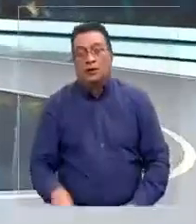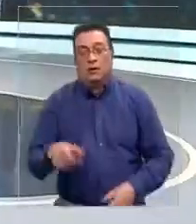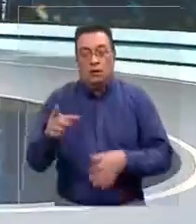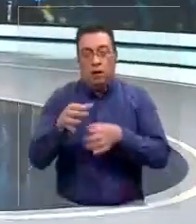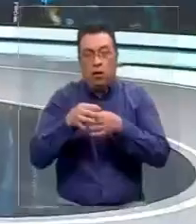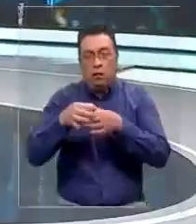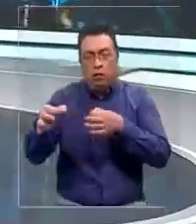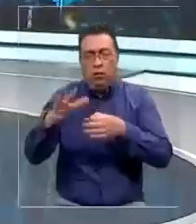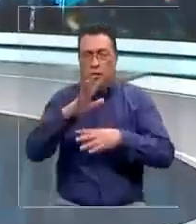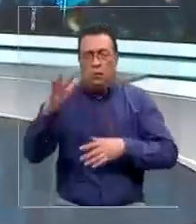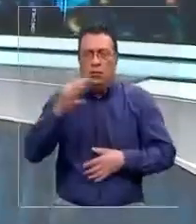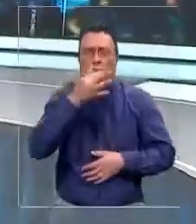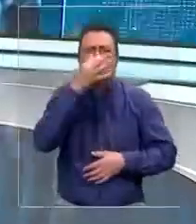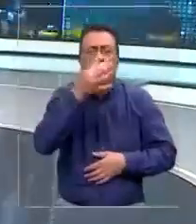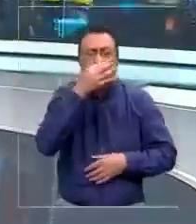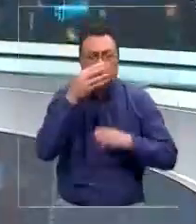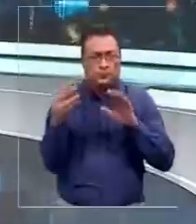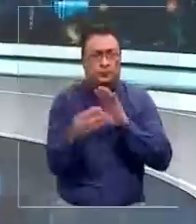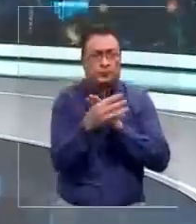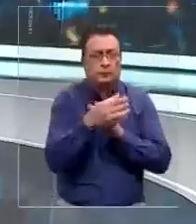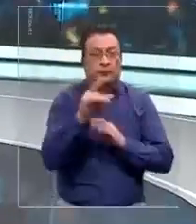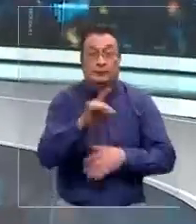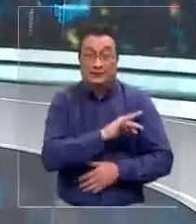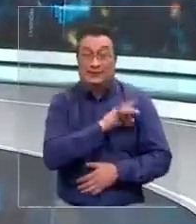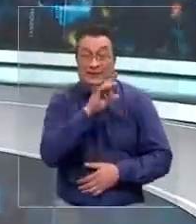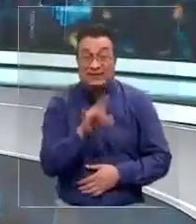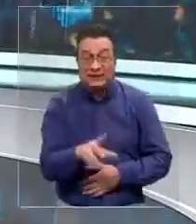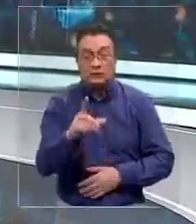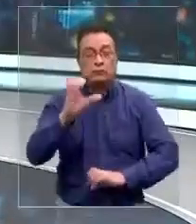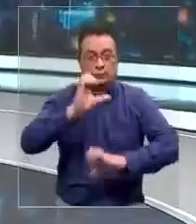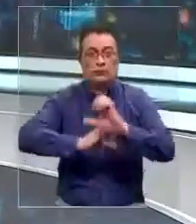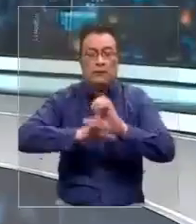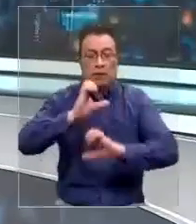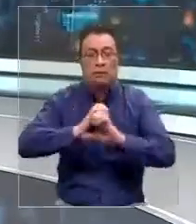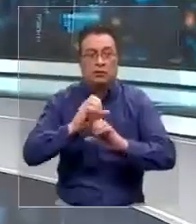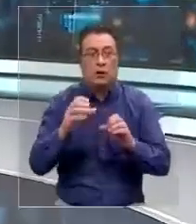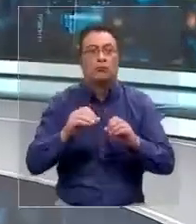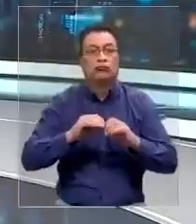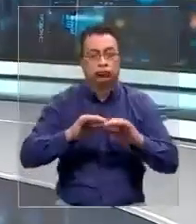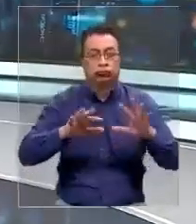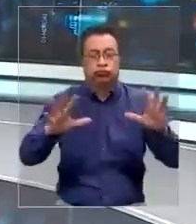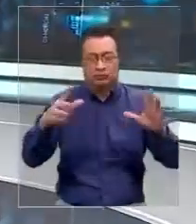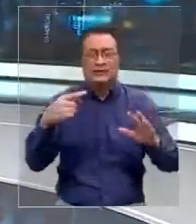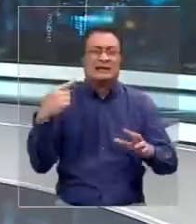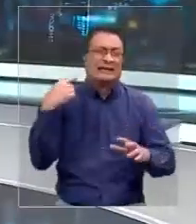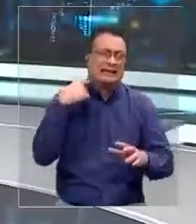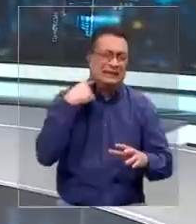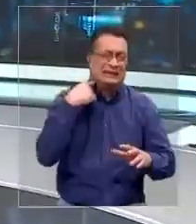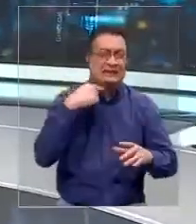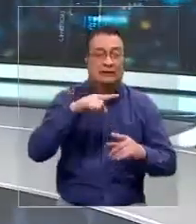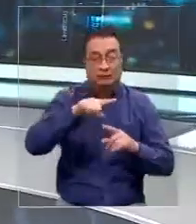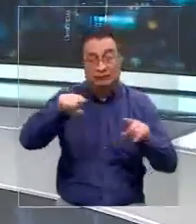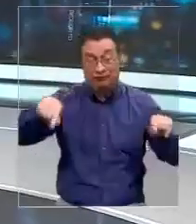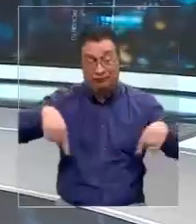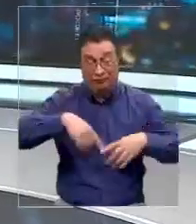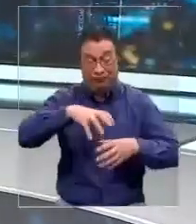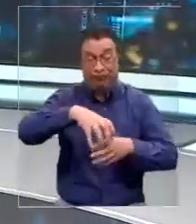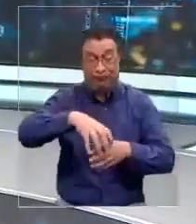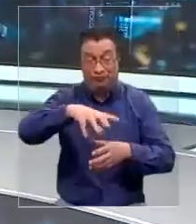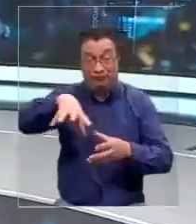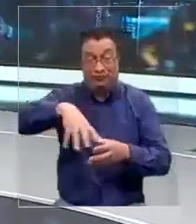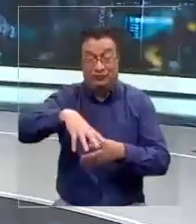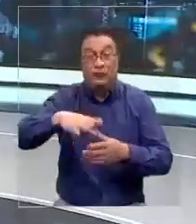Las zonas de sacrificio son lugares de Chile en que se han establecido industrias contaminantes, sacrificando, de ahí su nombre,